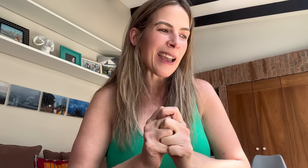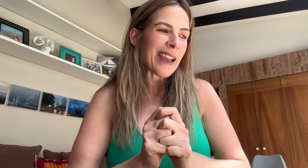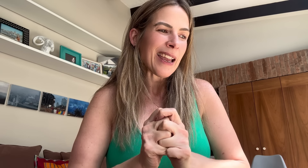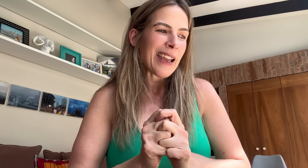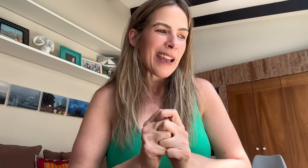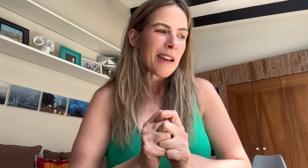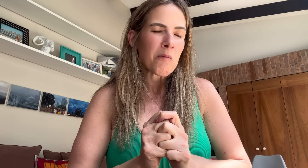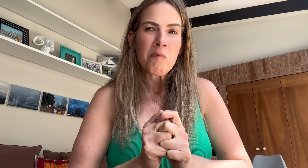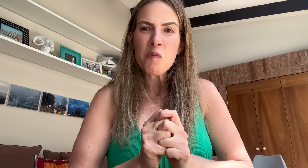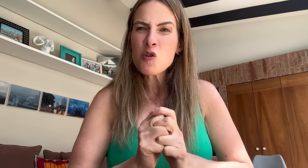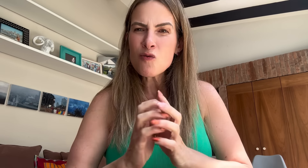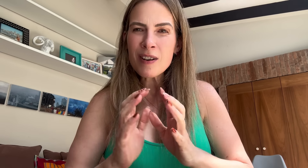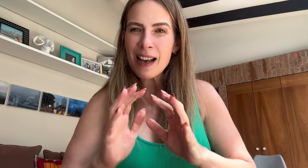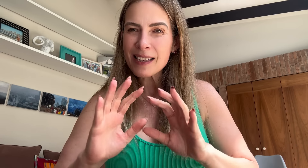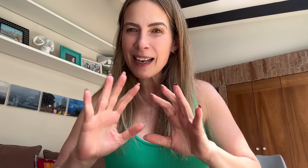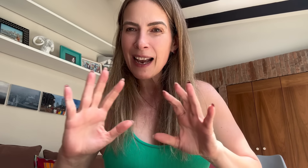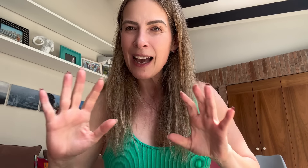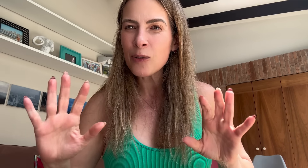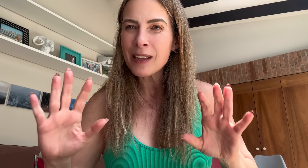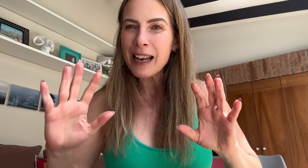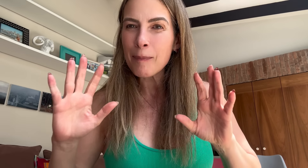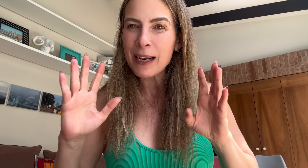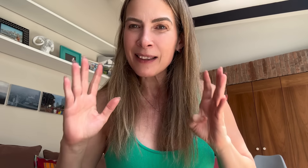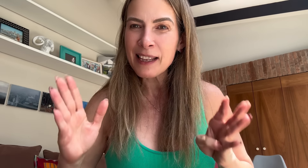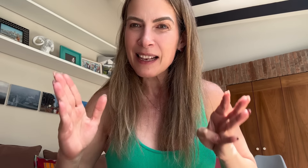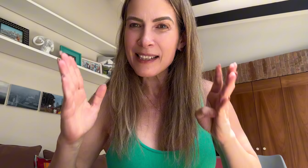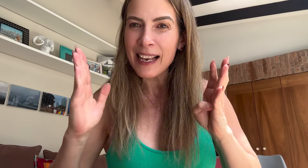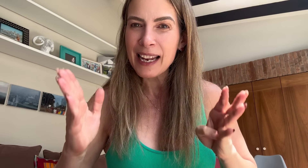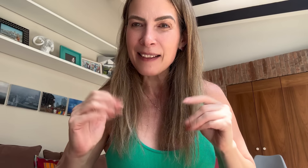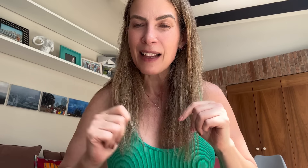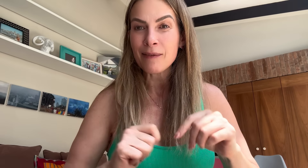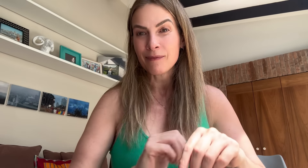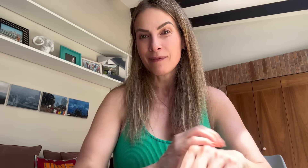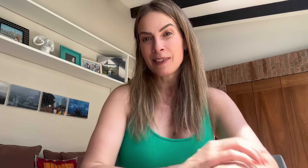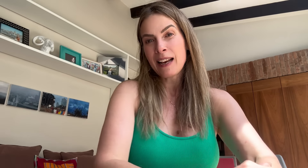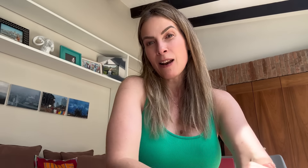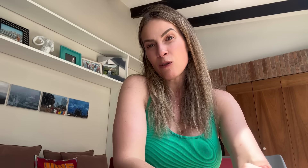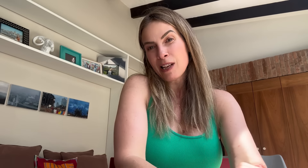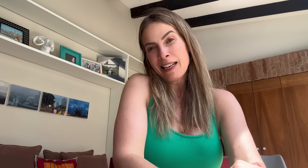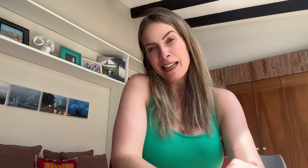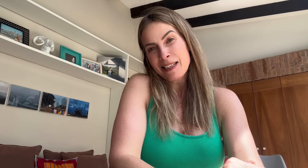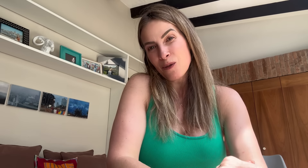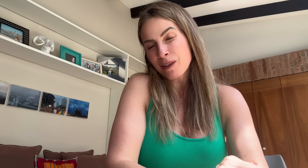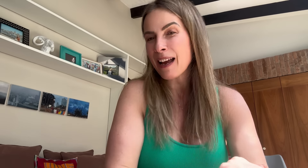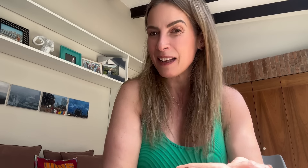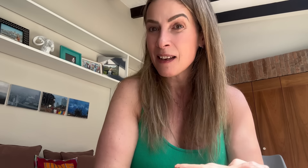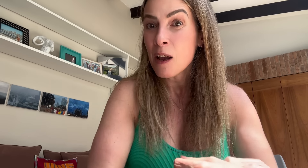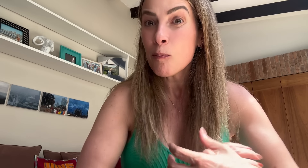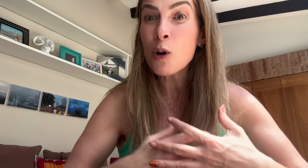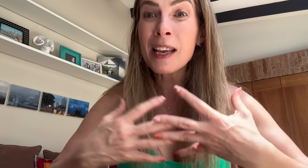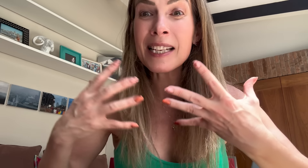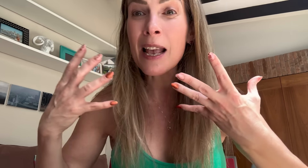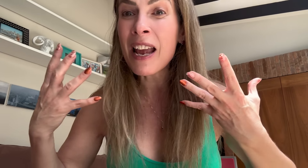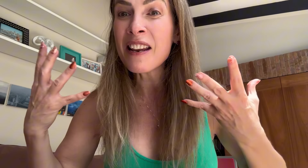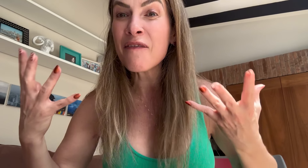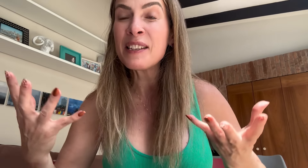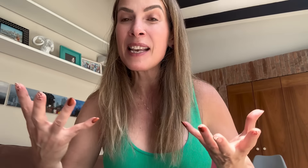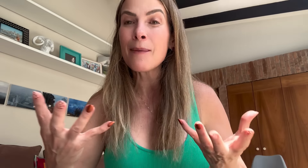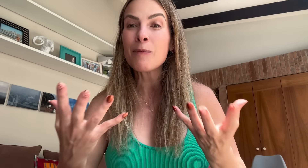que nunca se quejaron de la partida secreta de Carlos Salinas de Gortari porque